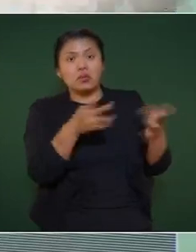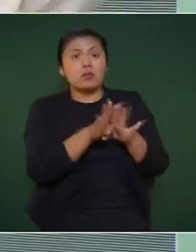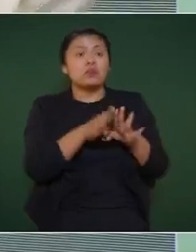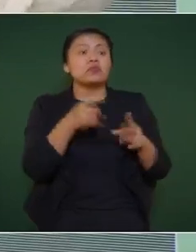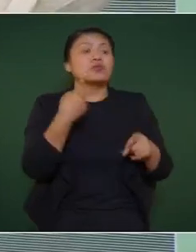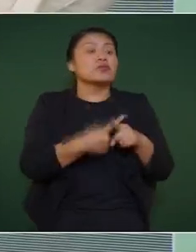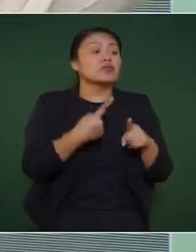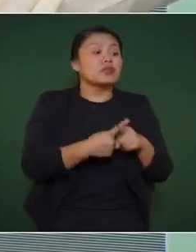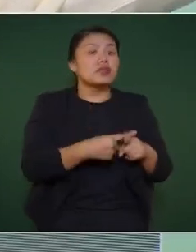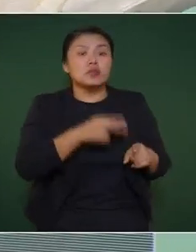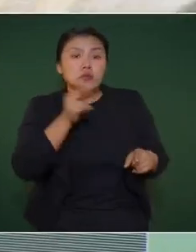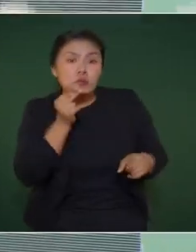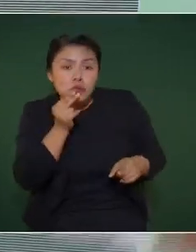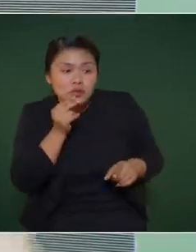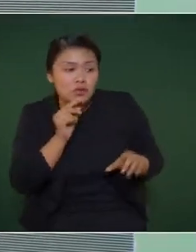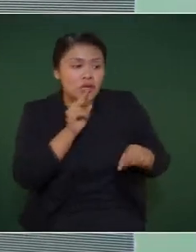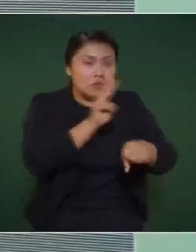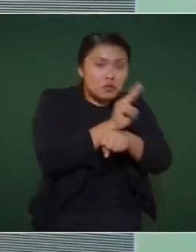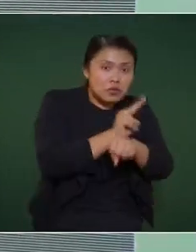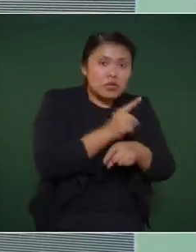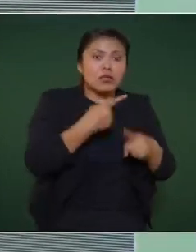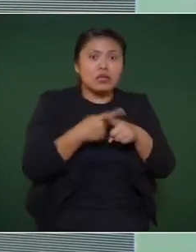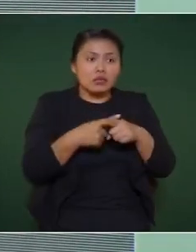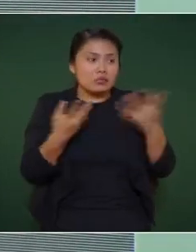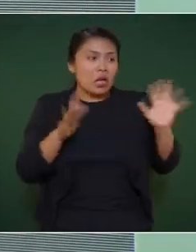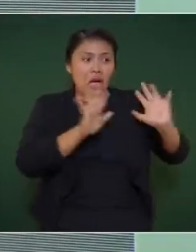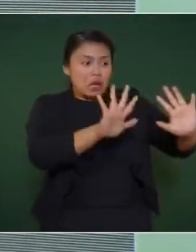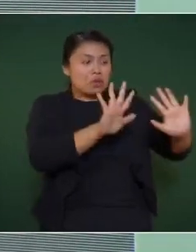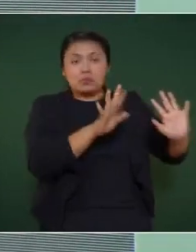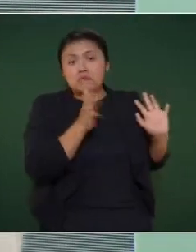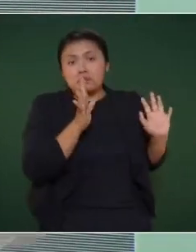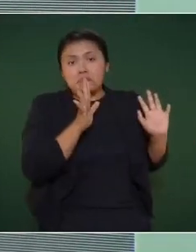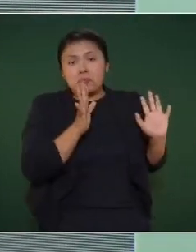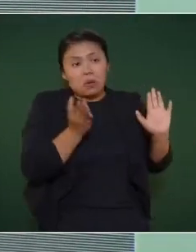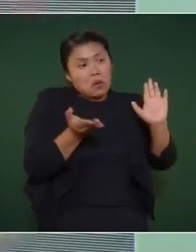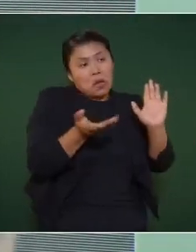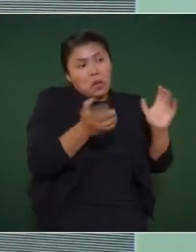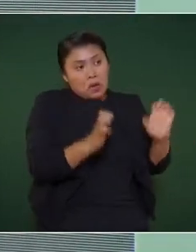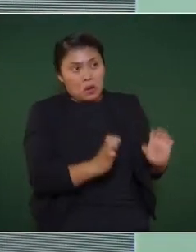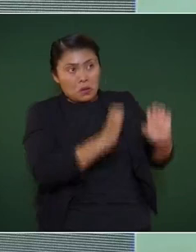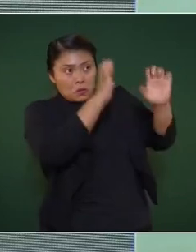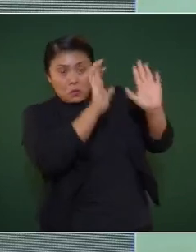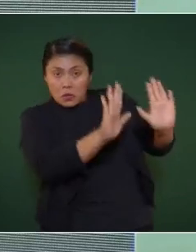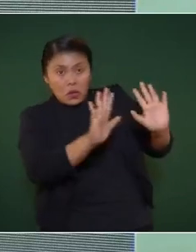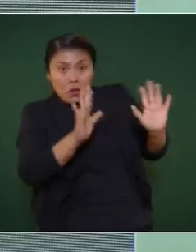y ahí quedaban los reclusorios. Todavía estamos